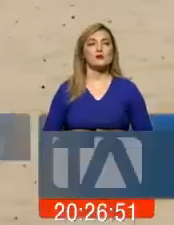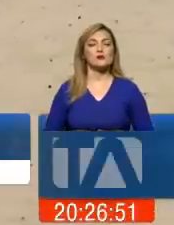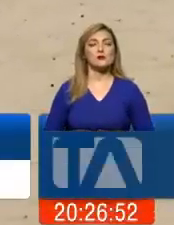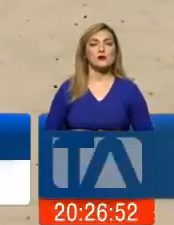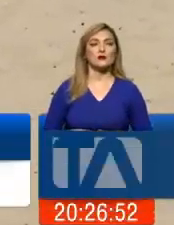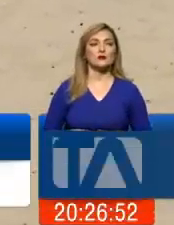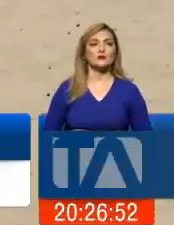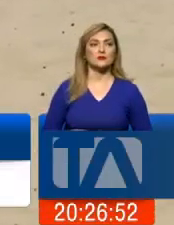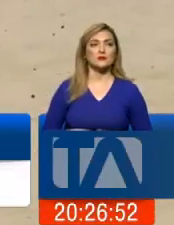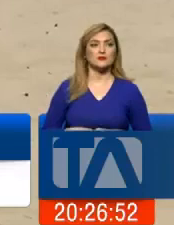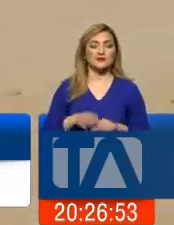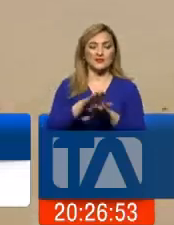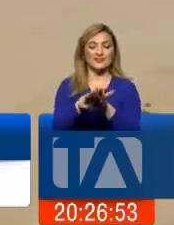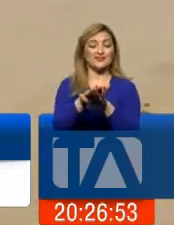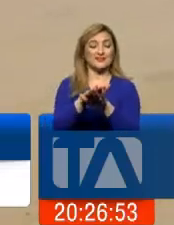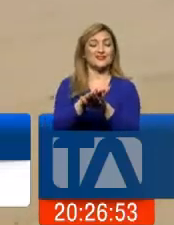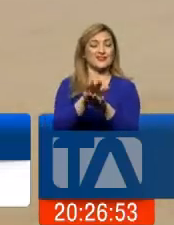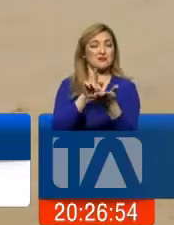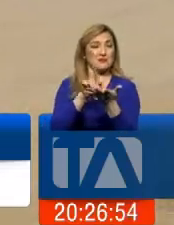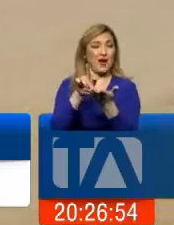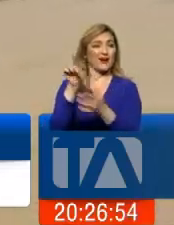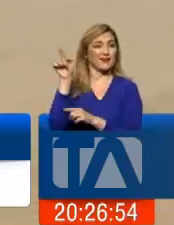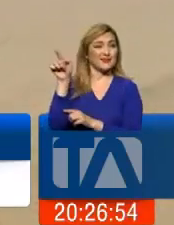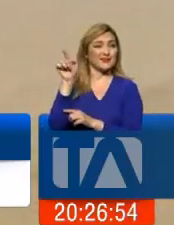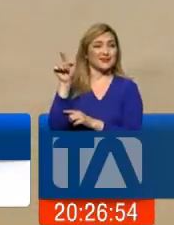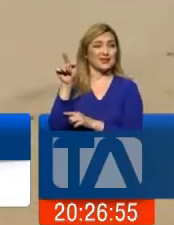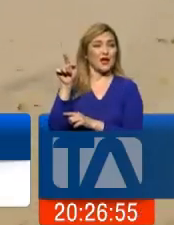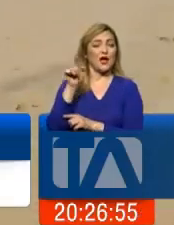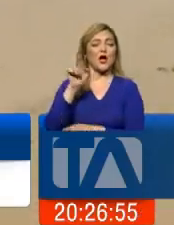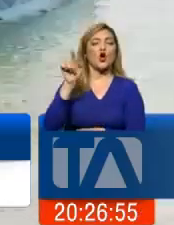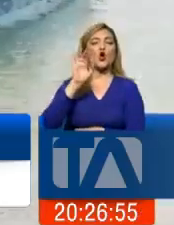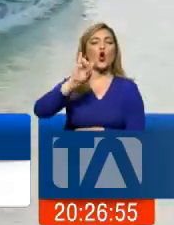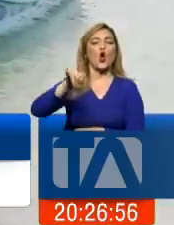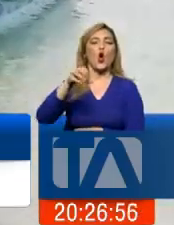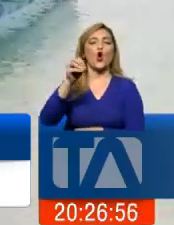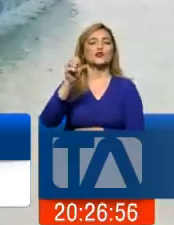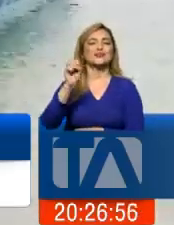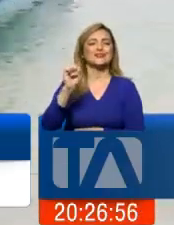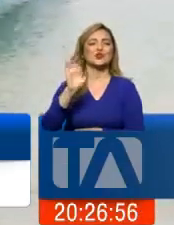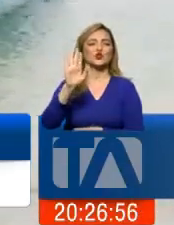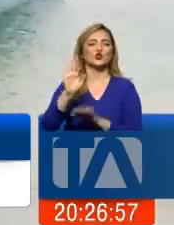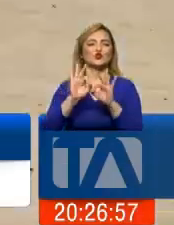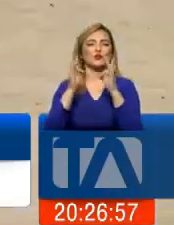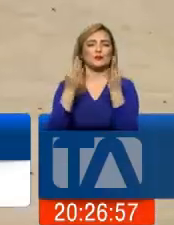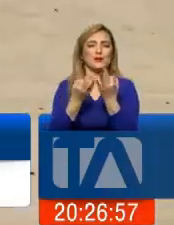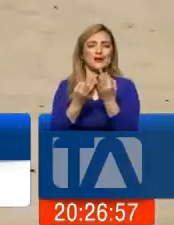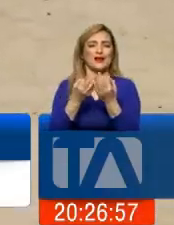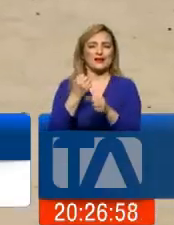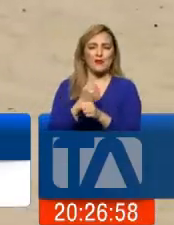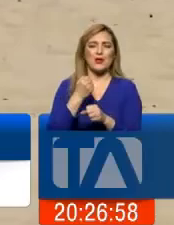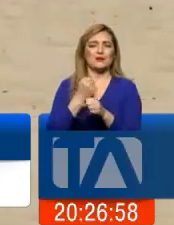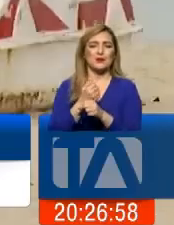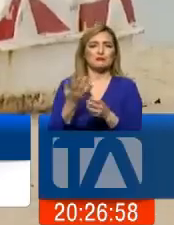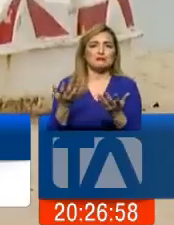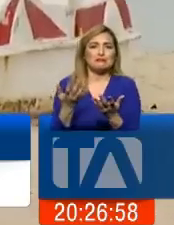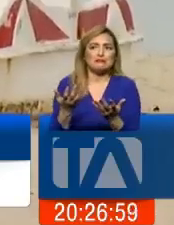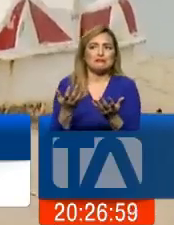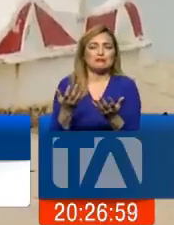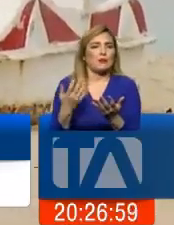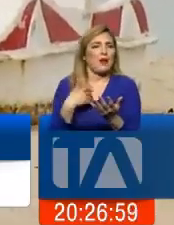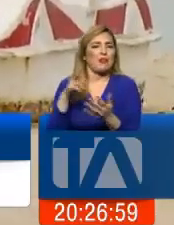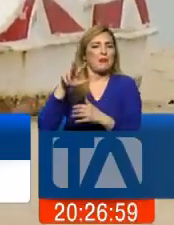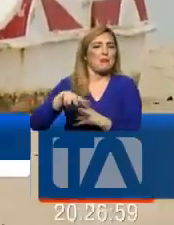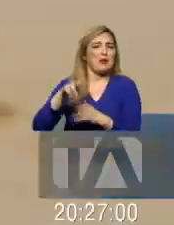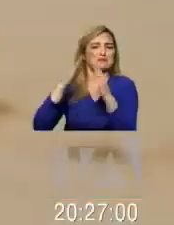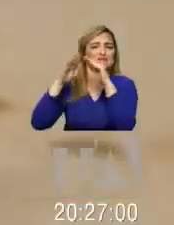Del alquiler de estos botes a bañistas en la playa de Salinas vivían José y su familia. Pero hace tres meses todo cambió. Los botes pasaron del mar a la arena.